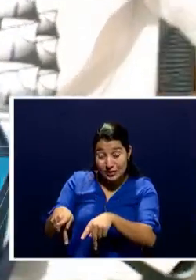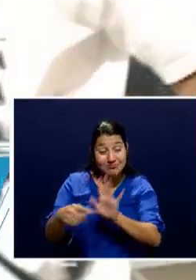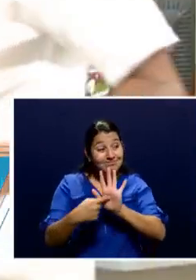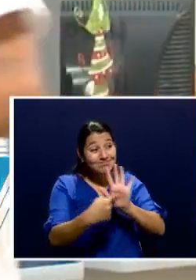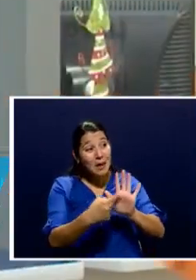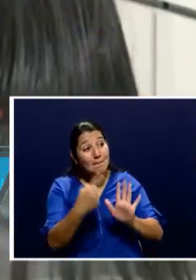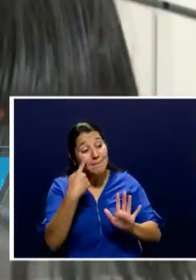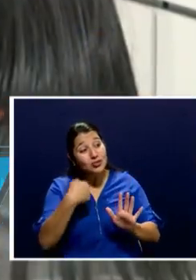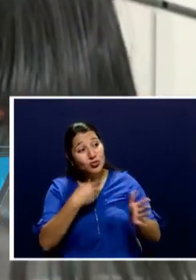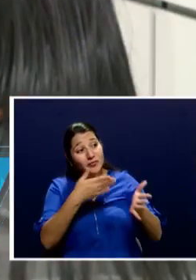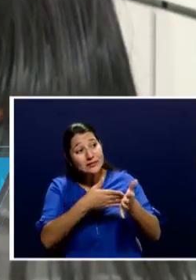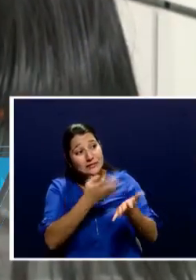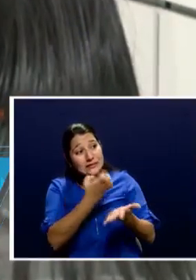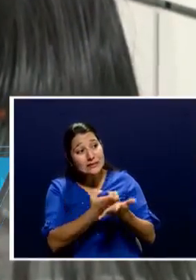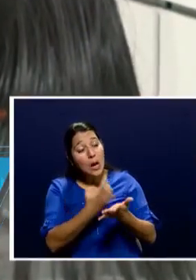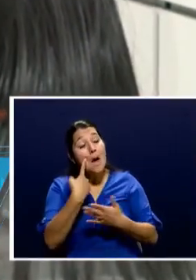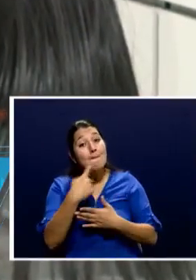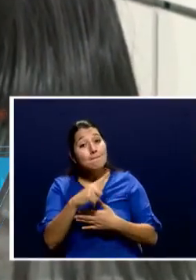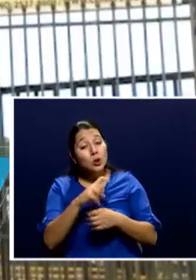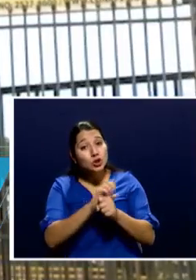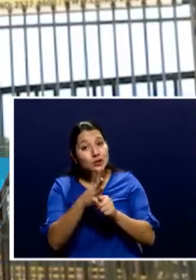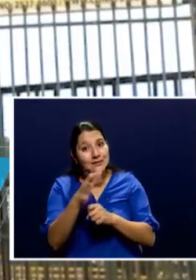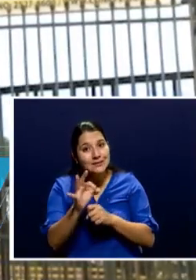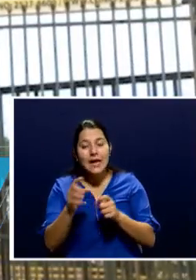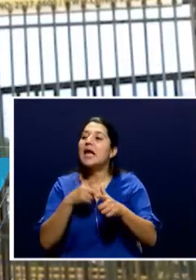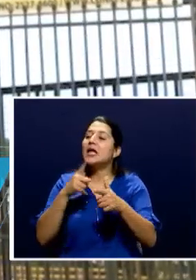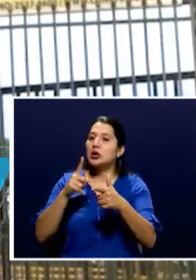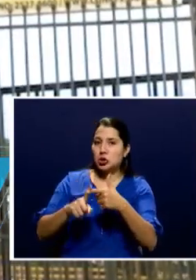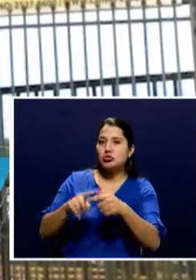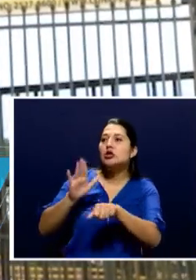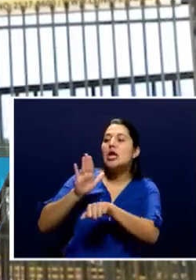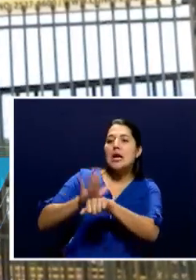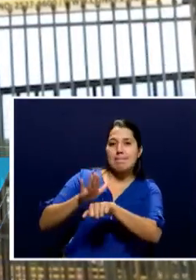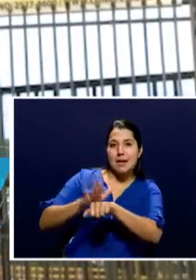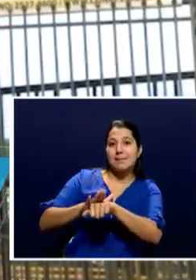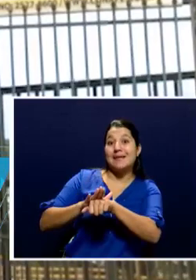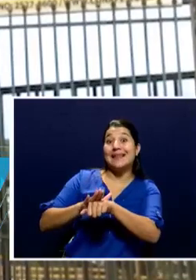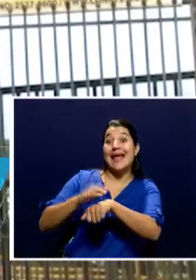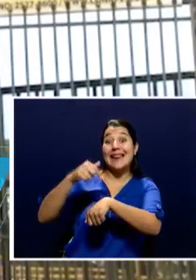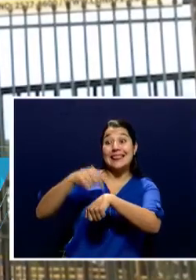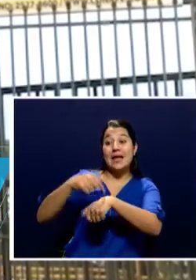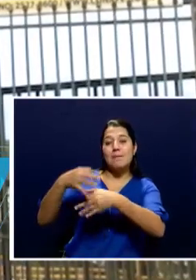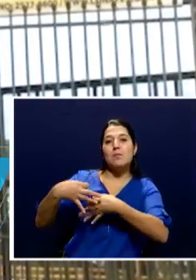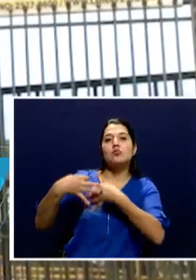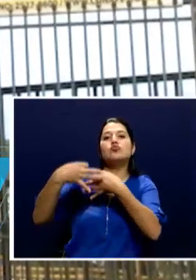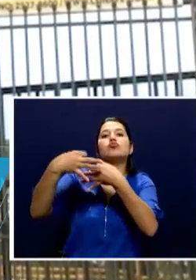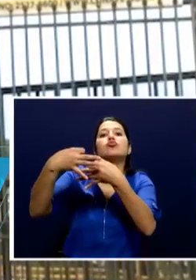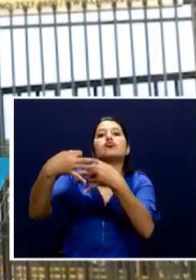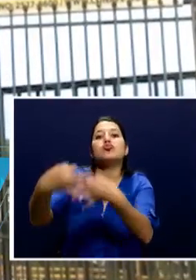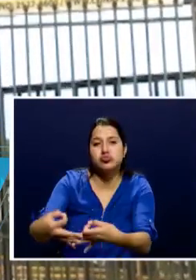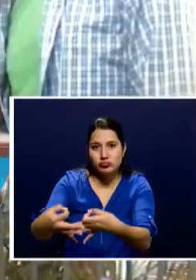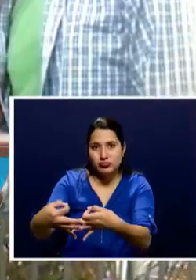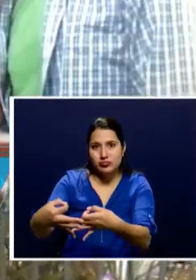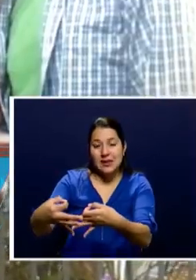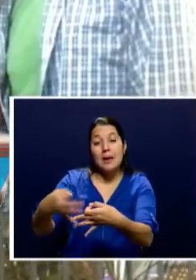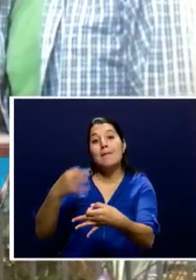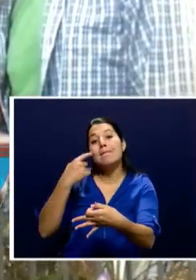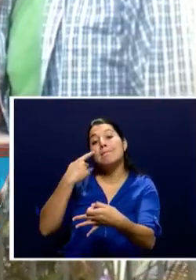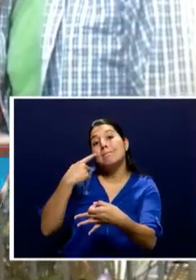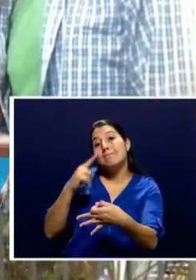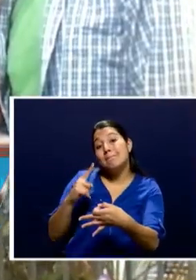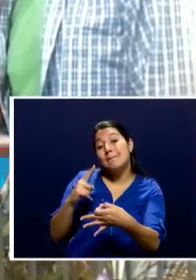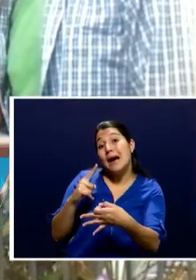ofrecerá la extensión del plazo de los créditos mediante la ampliación del plazo para el pago de la deuda o el pago de la cuota mínima, en el cual se dará